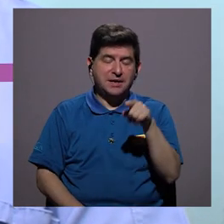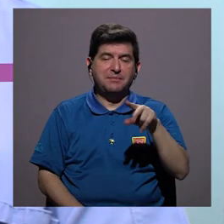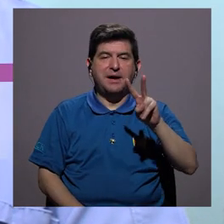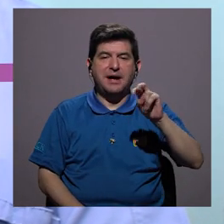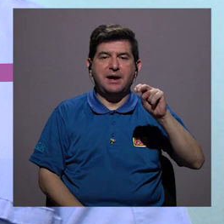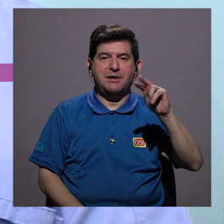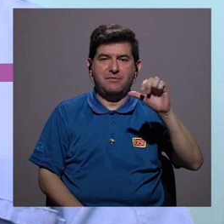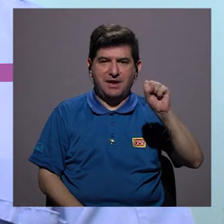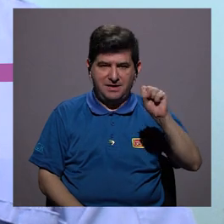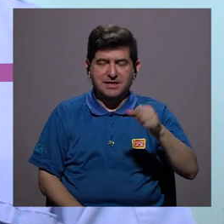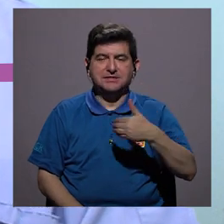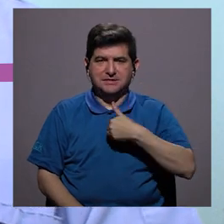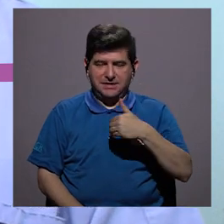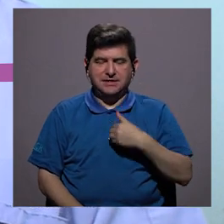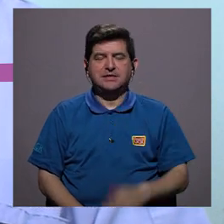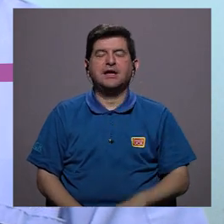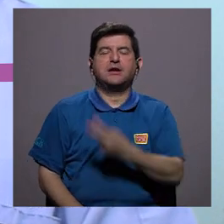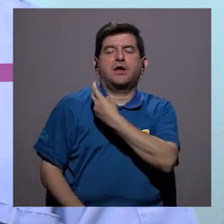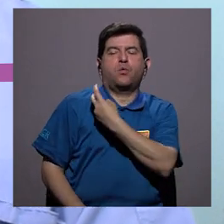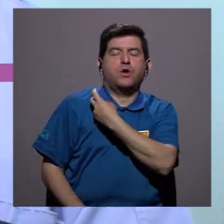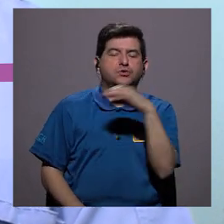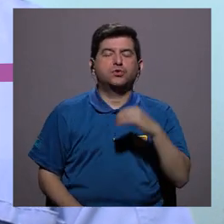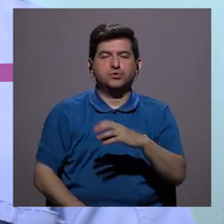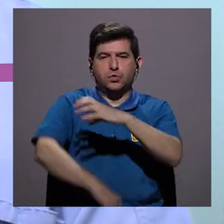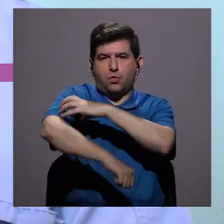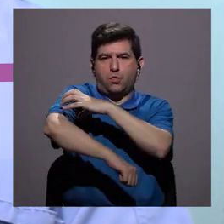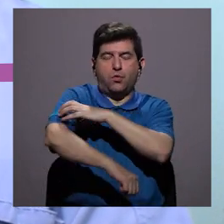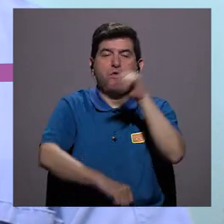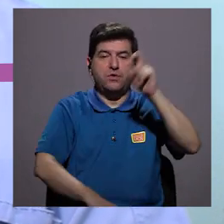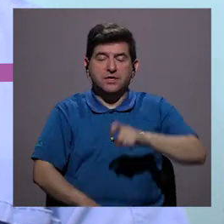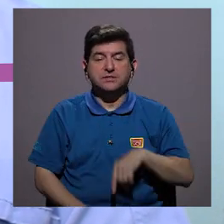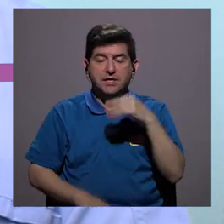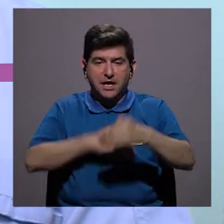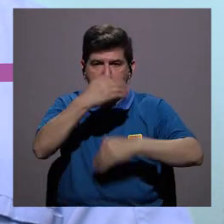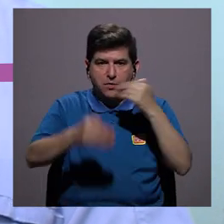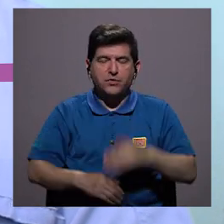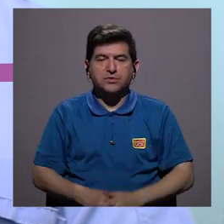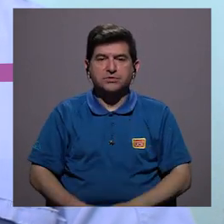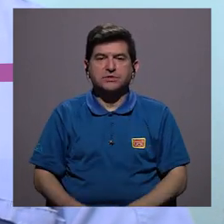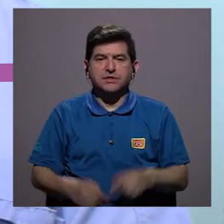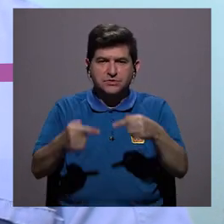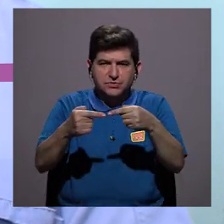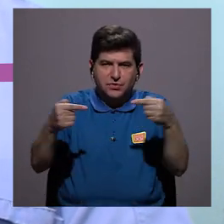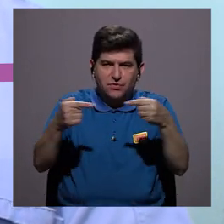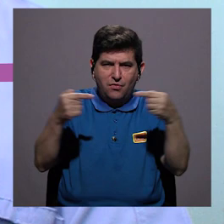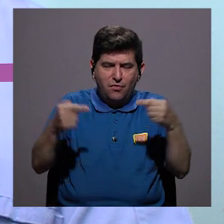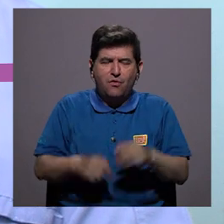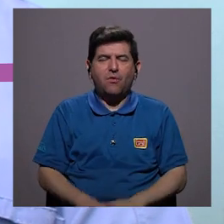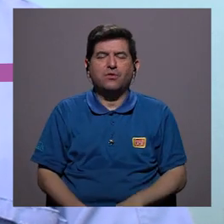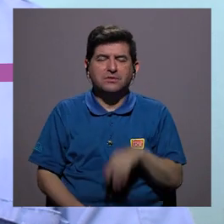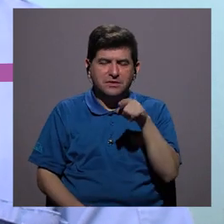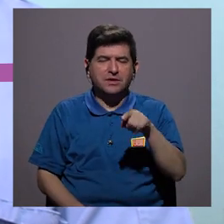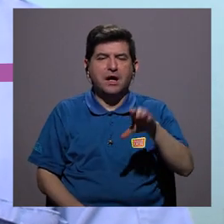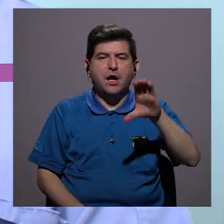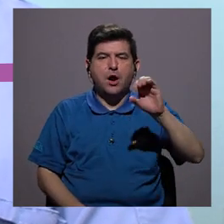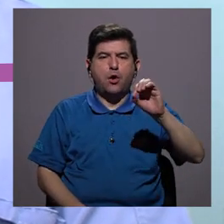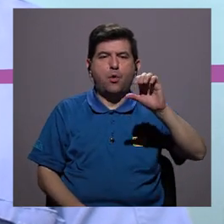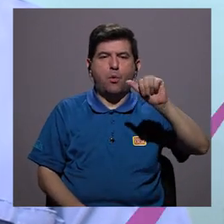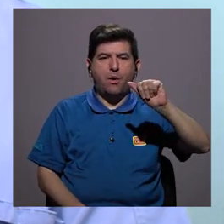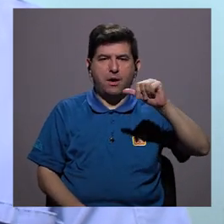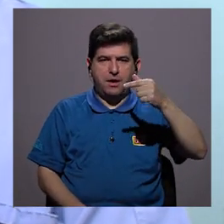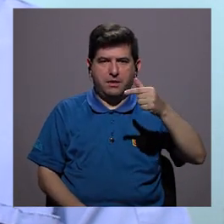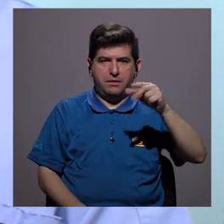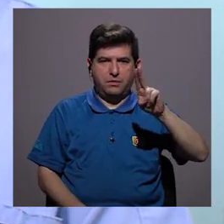y de músculos, lo cual implicaría ya una necesidad de hacer una anticoagulación de varios meses. Y si